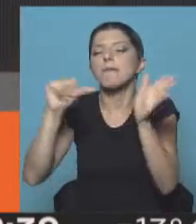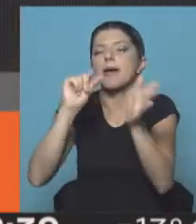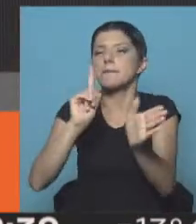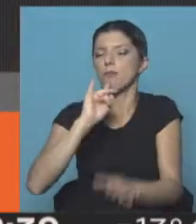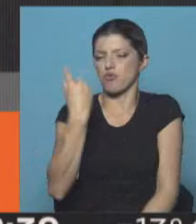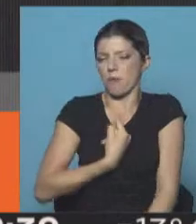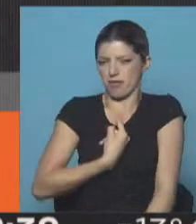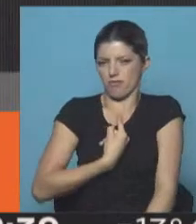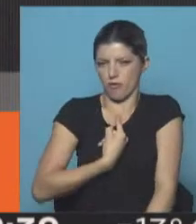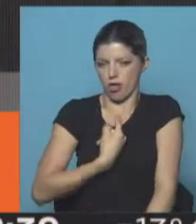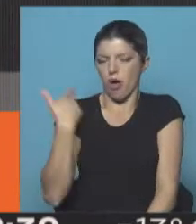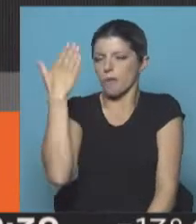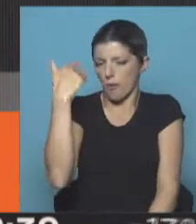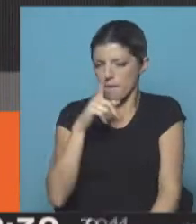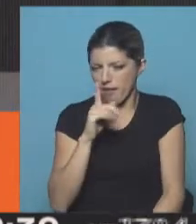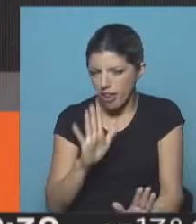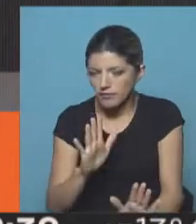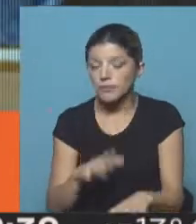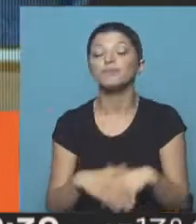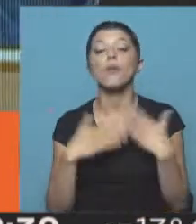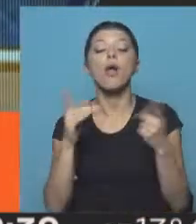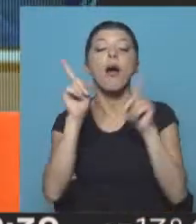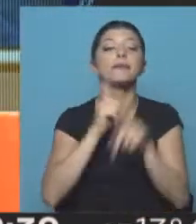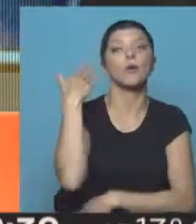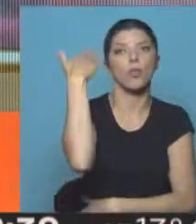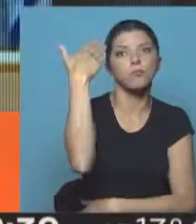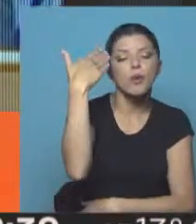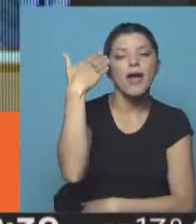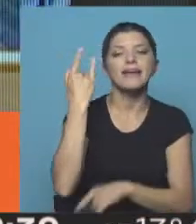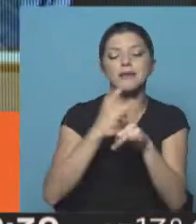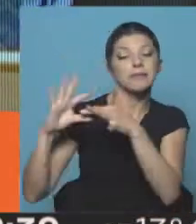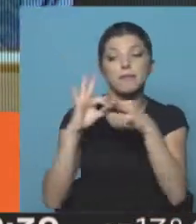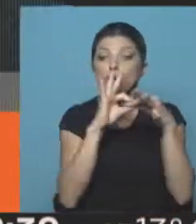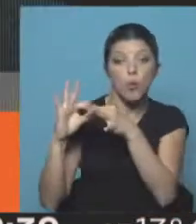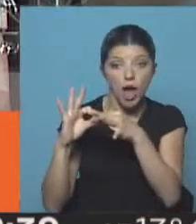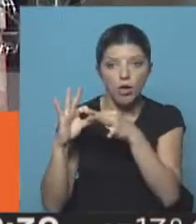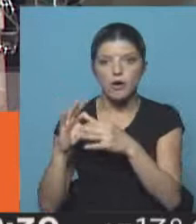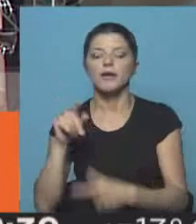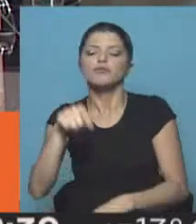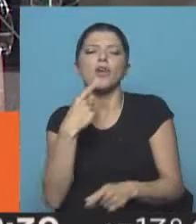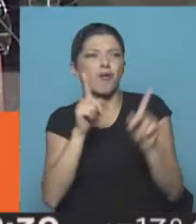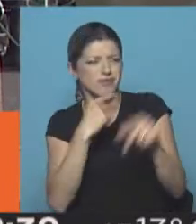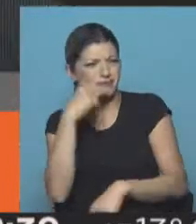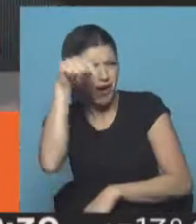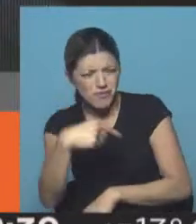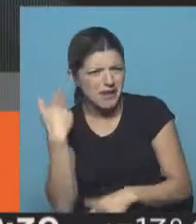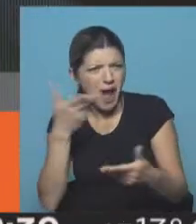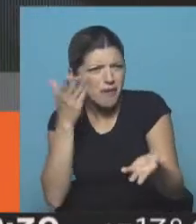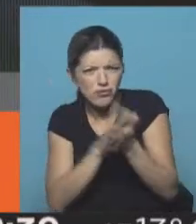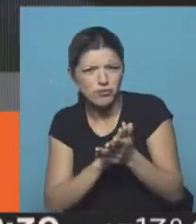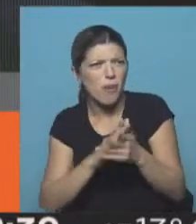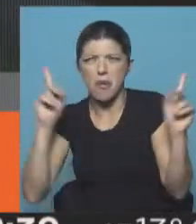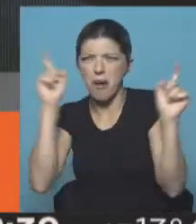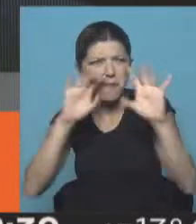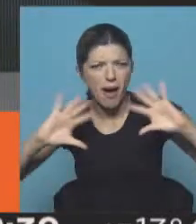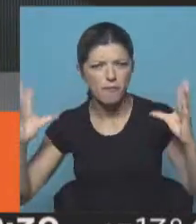los discursos tienen un arraigo local, que cuando uno dice, bueno, pero acá no vienen a hablar de los problemas del mundo, de la globalización, de qué va a pasar entre las